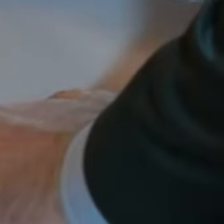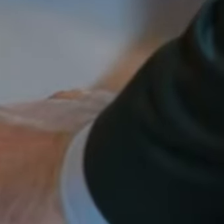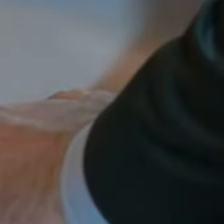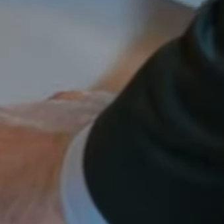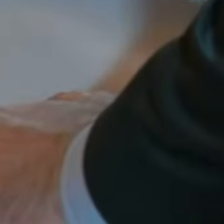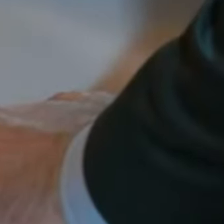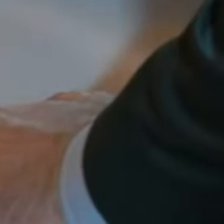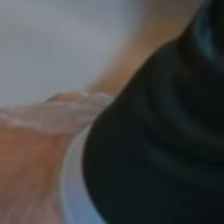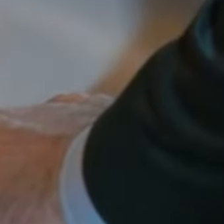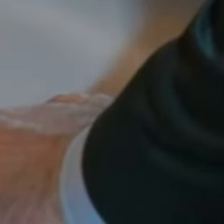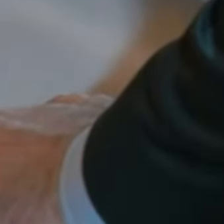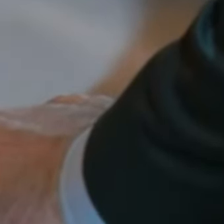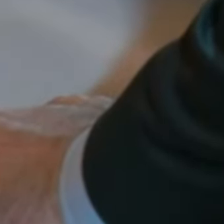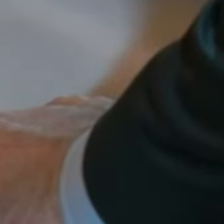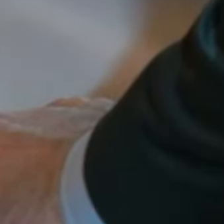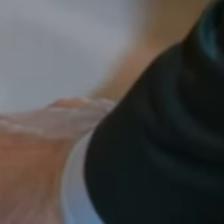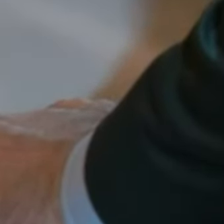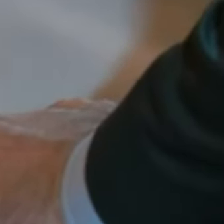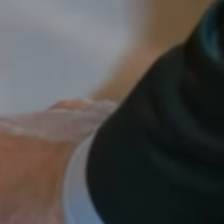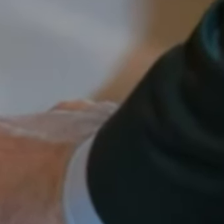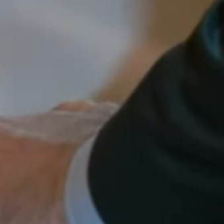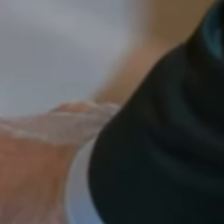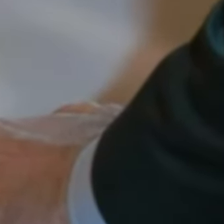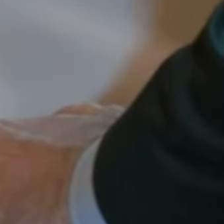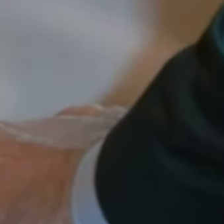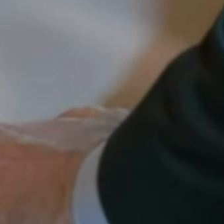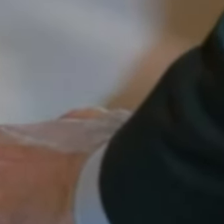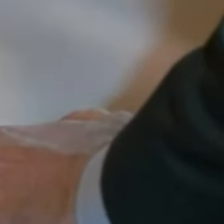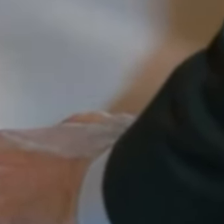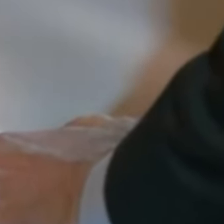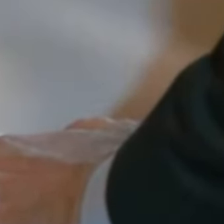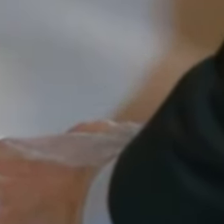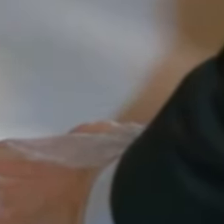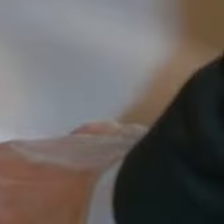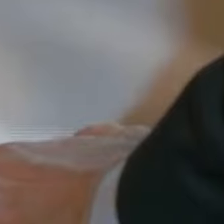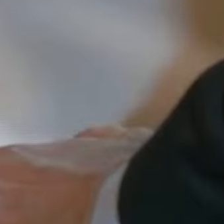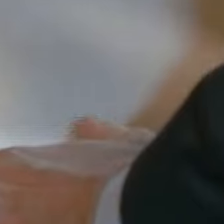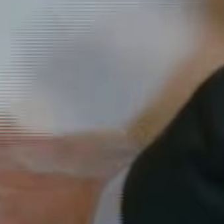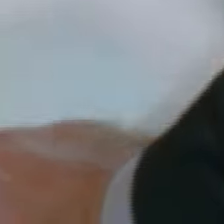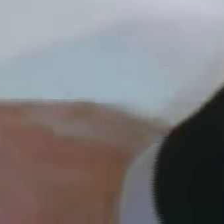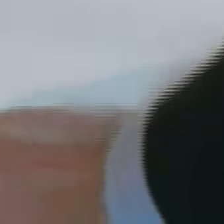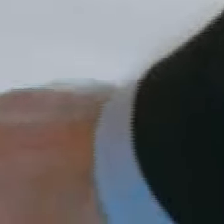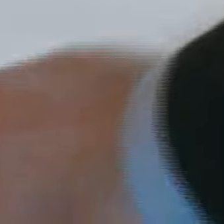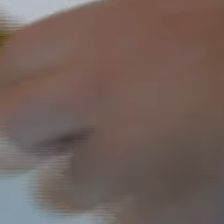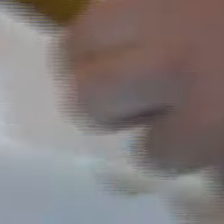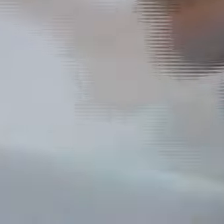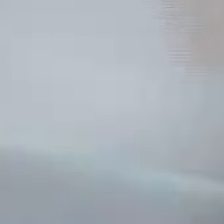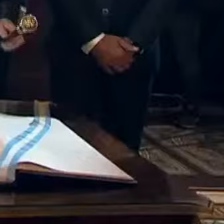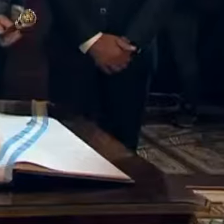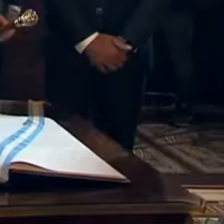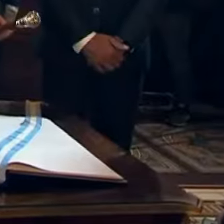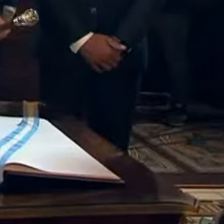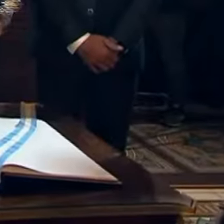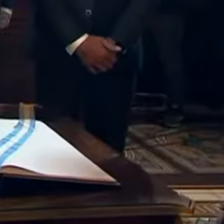Nación. El presidente de la Nación deja su rúbrica